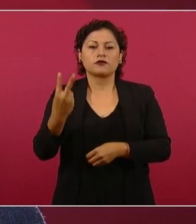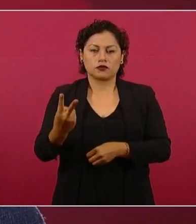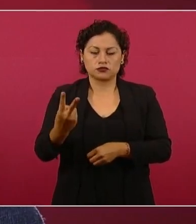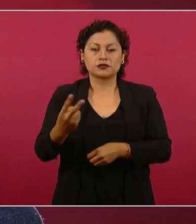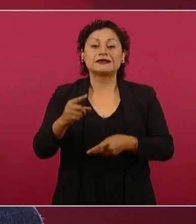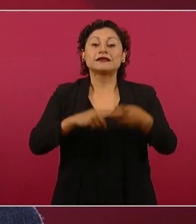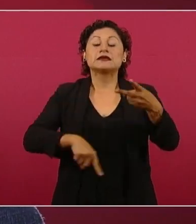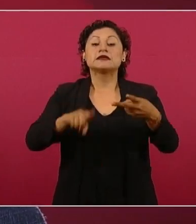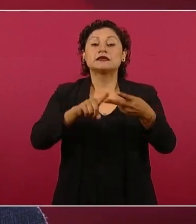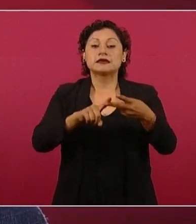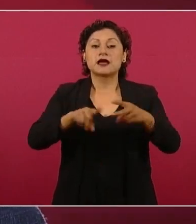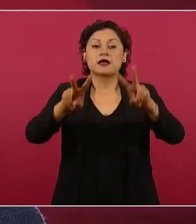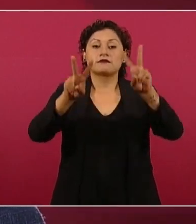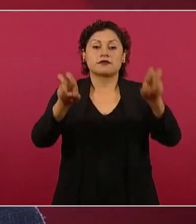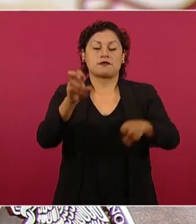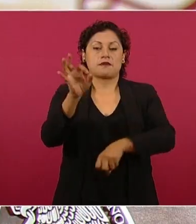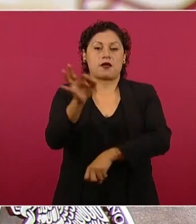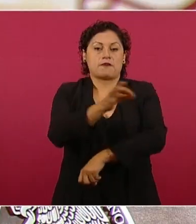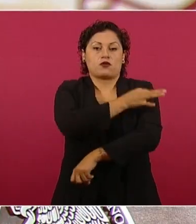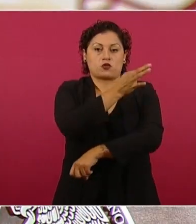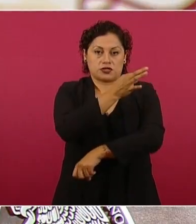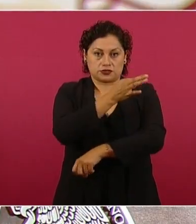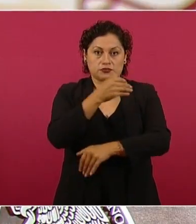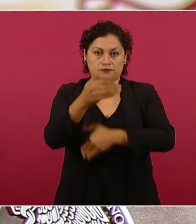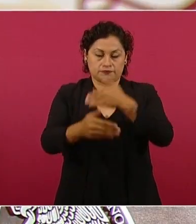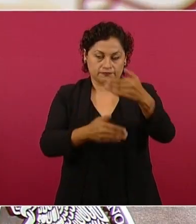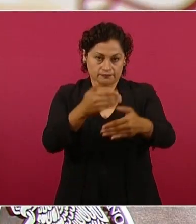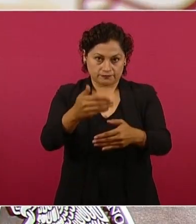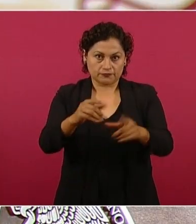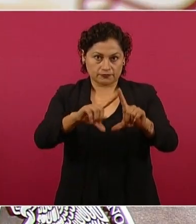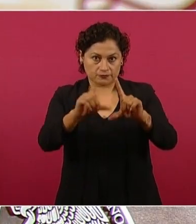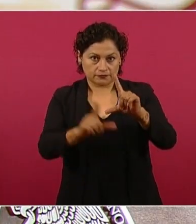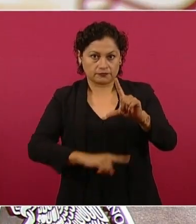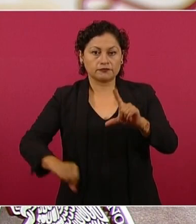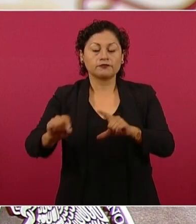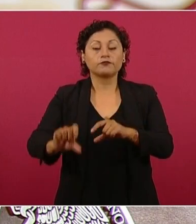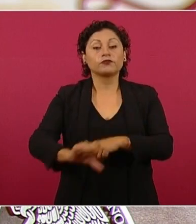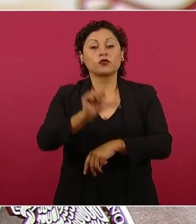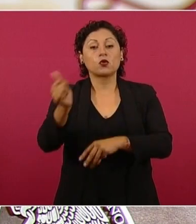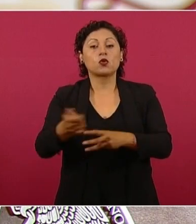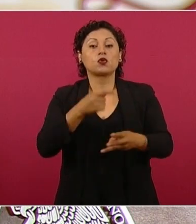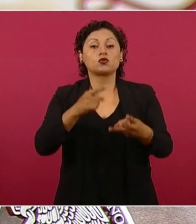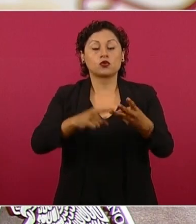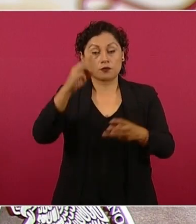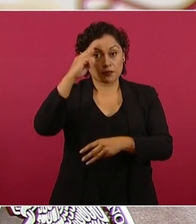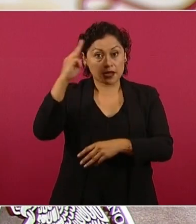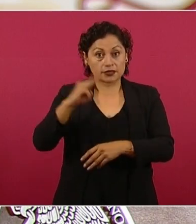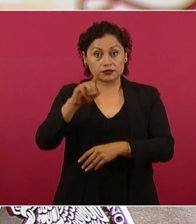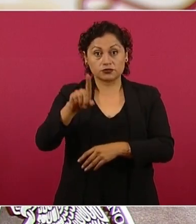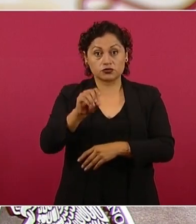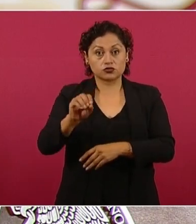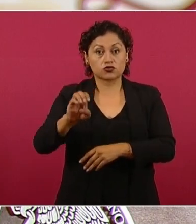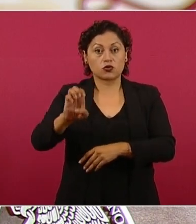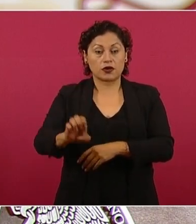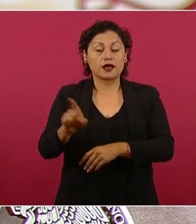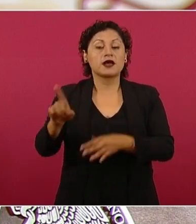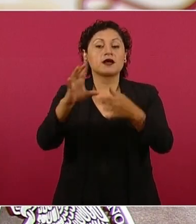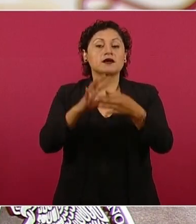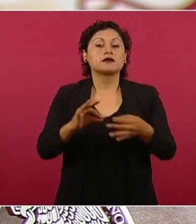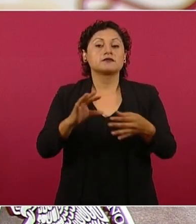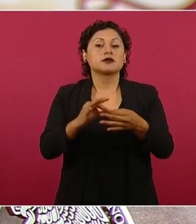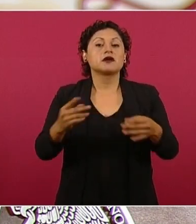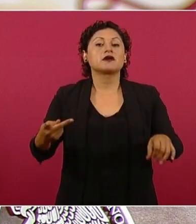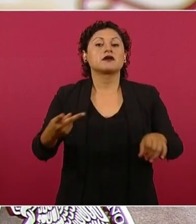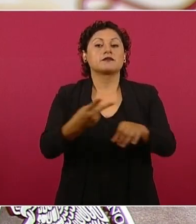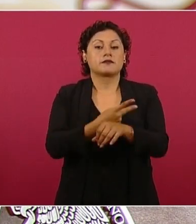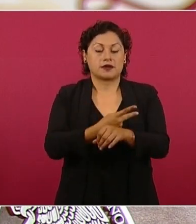vacunación en nuestro país. Y el segundo punto, el maestro Zoé Robledo nos informará los avances del plan de transformación